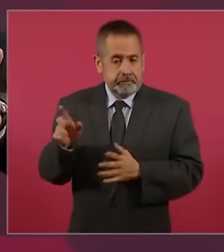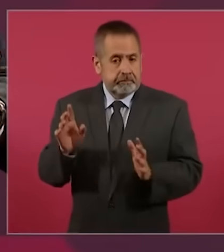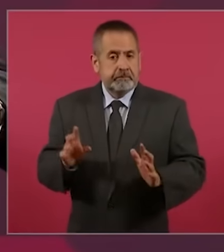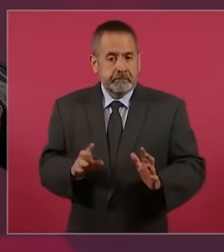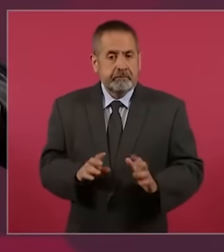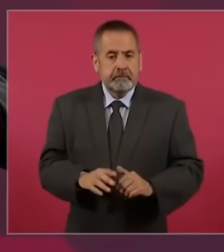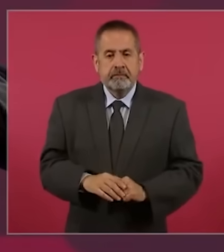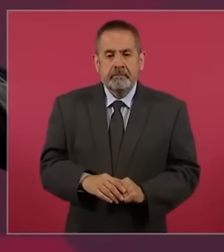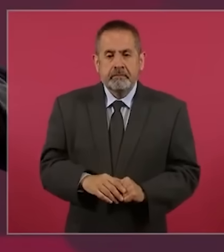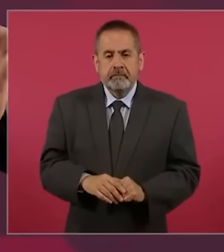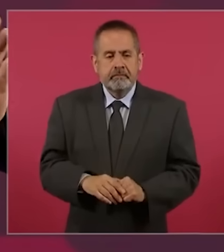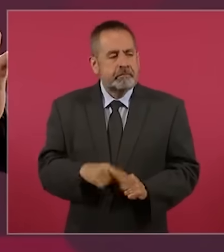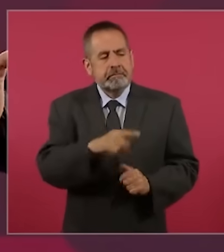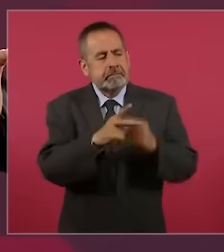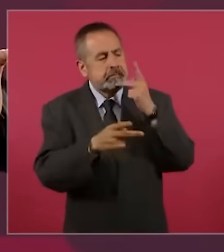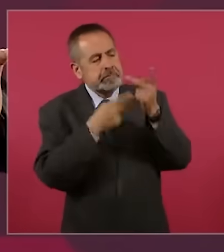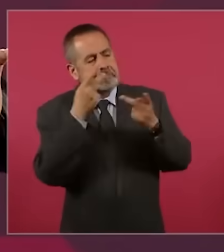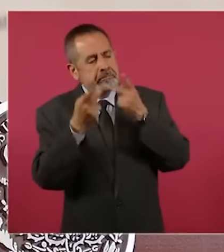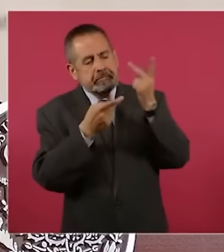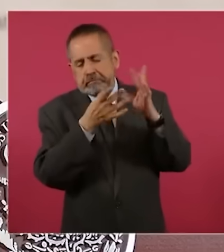Podrán decir lo que quieran